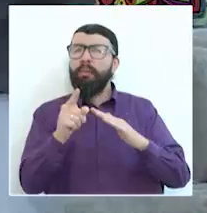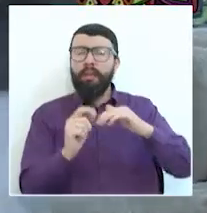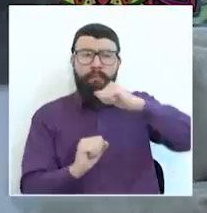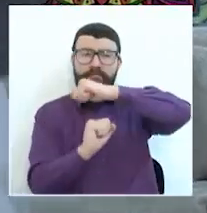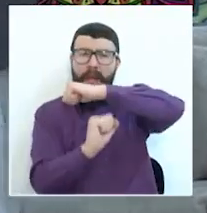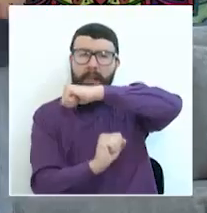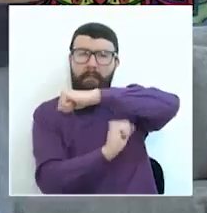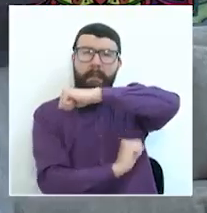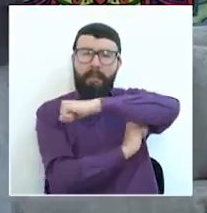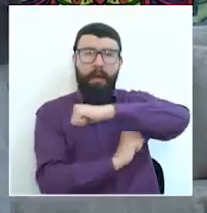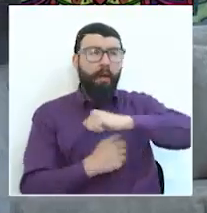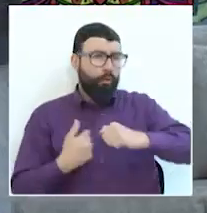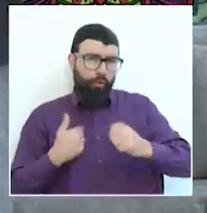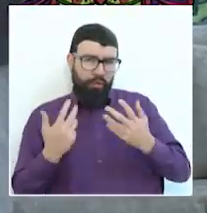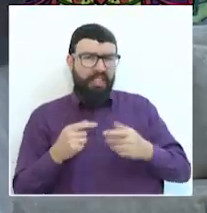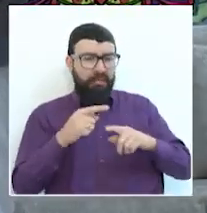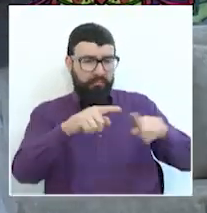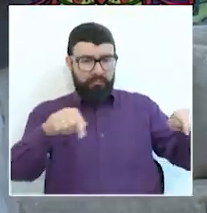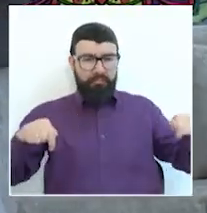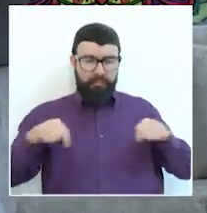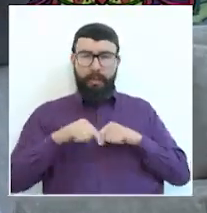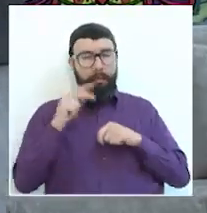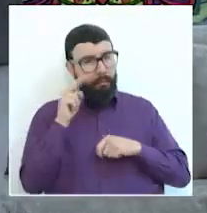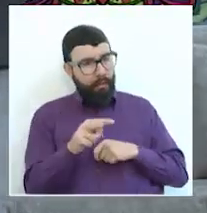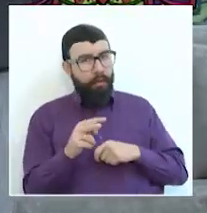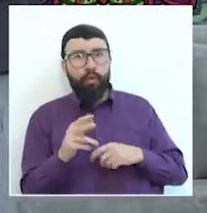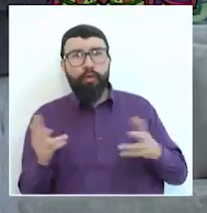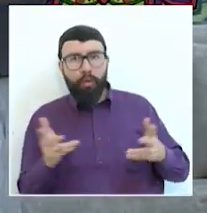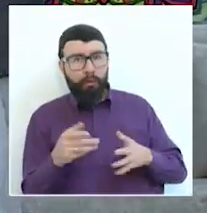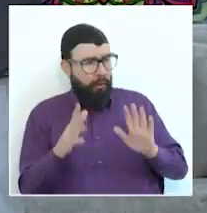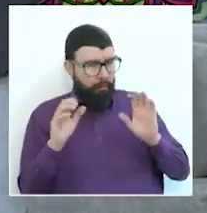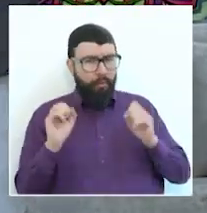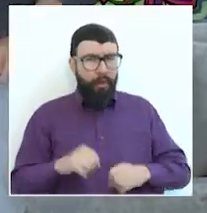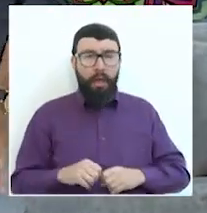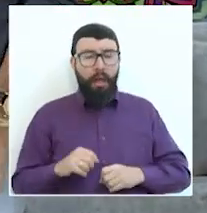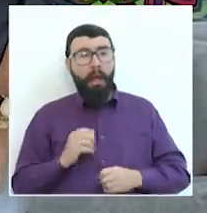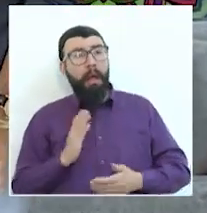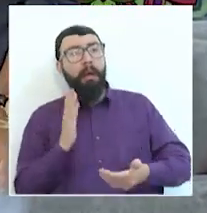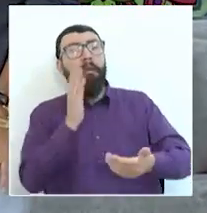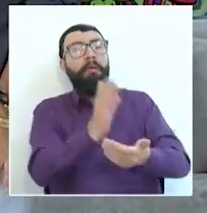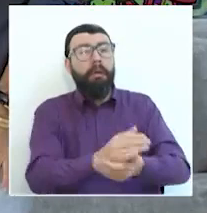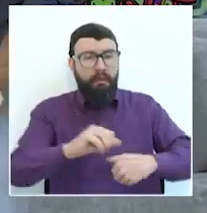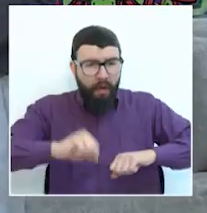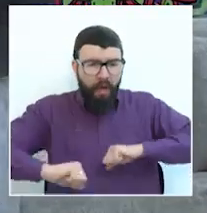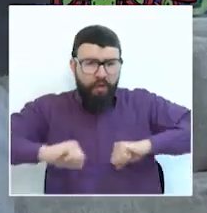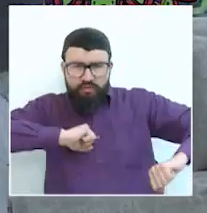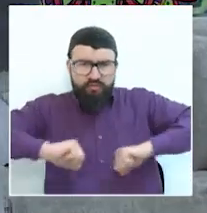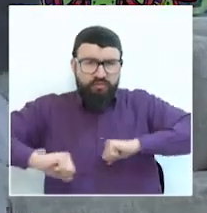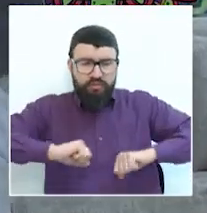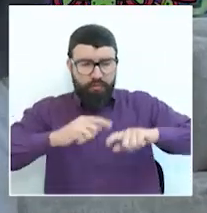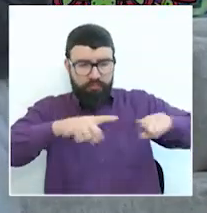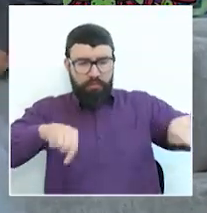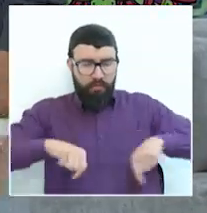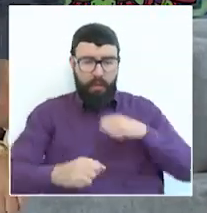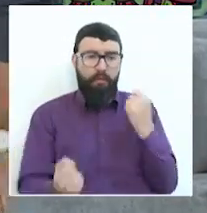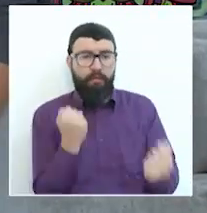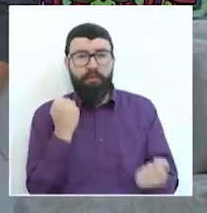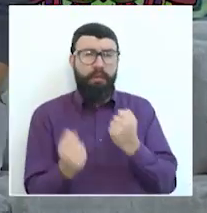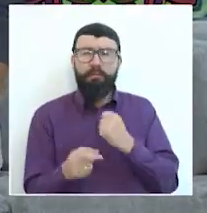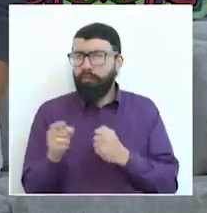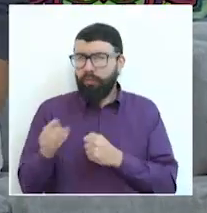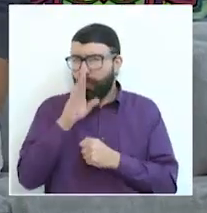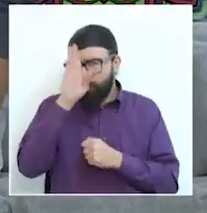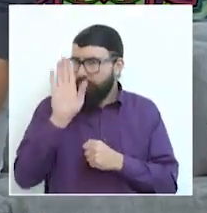dónde. Yo lo quise hacer acá en este exterior para que ustedes vean que es que no tengo que tener pues un gimnasio para hacer actividades que él tiene que hacer de rutina